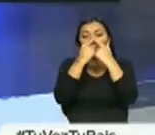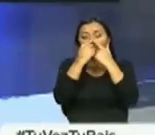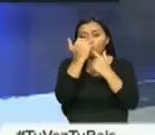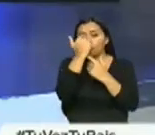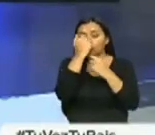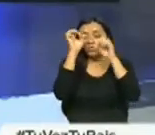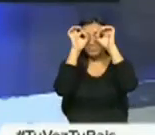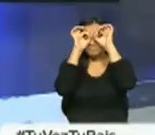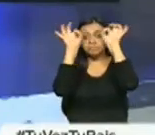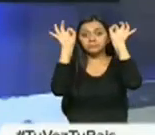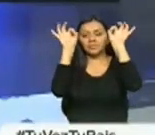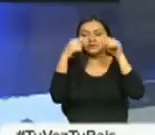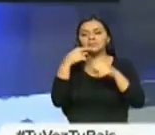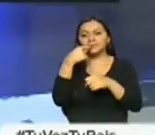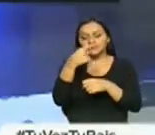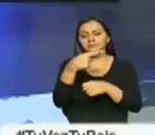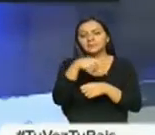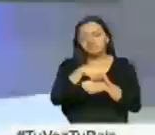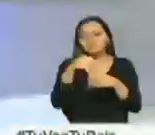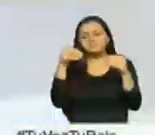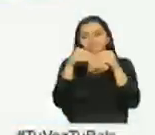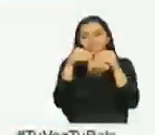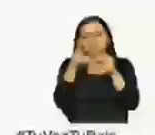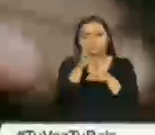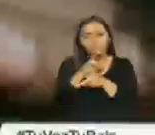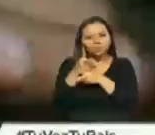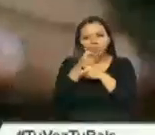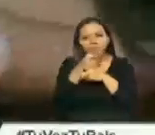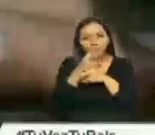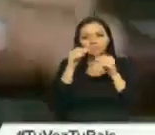cambio climático a través de reservas ecológicas.